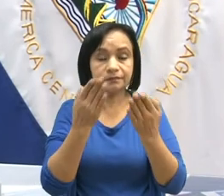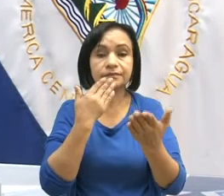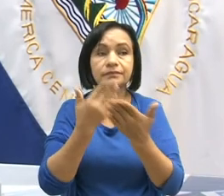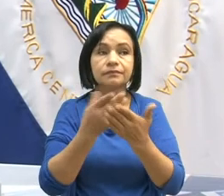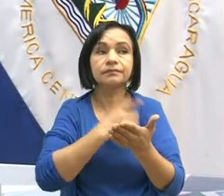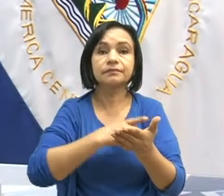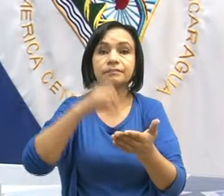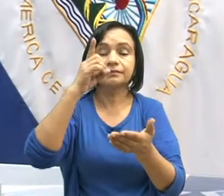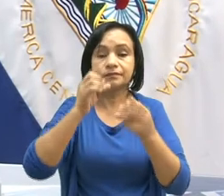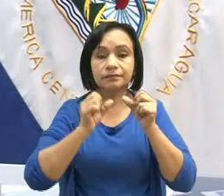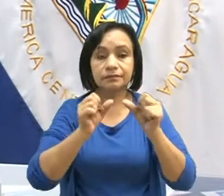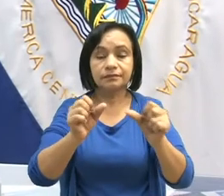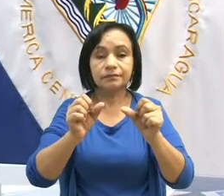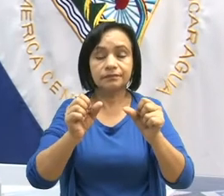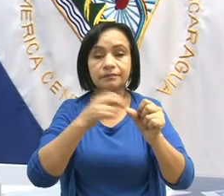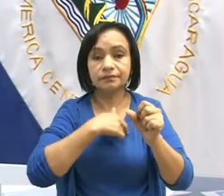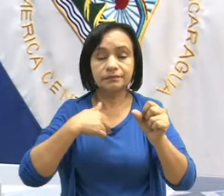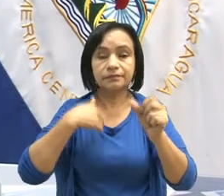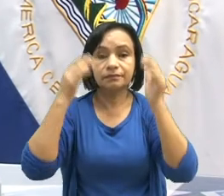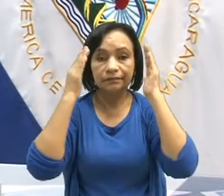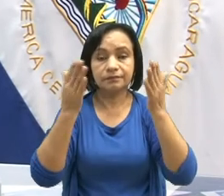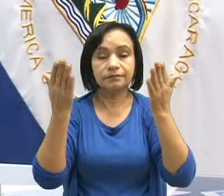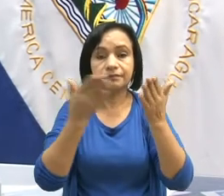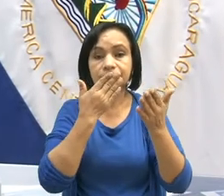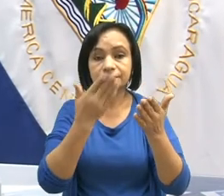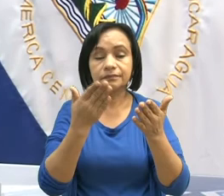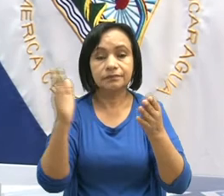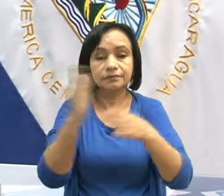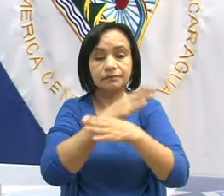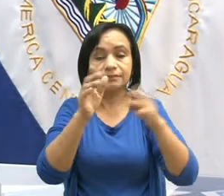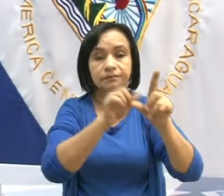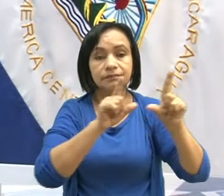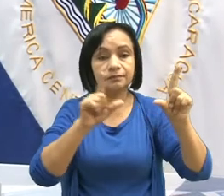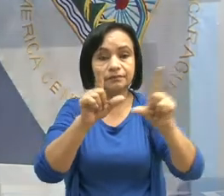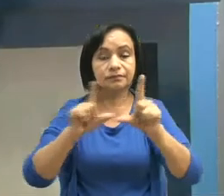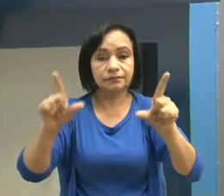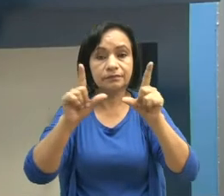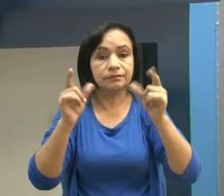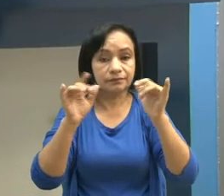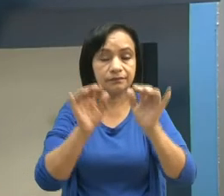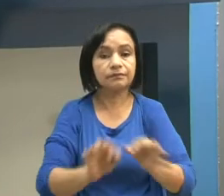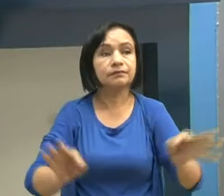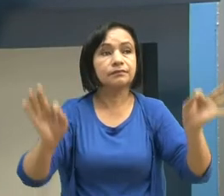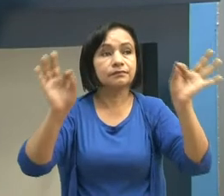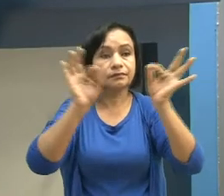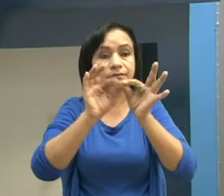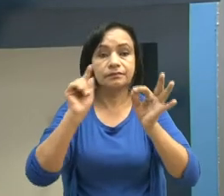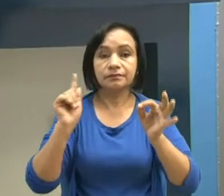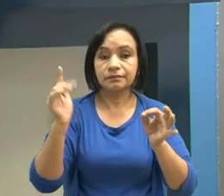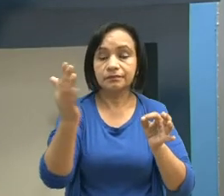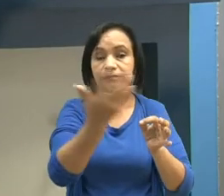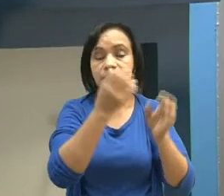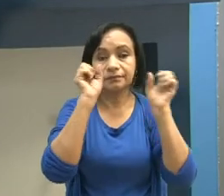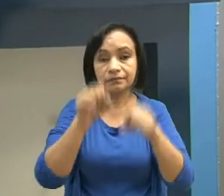a Dios, avanza tanto en cobertura como en eficiencia en los lugares donde ya hay servicio, y es importante, pues, que todo y todo